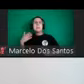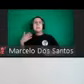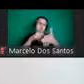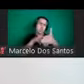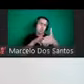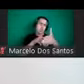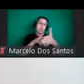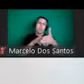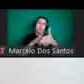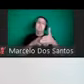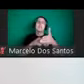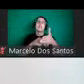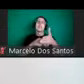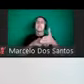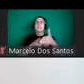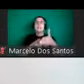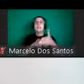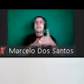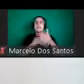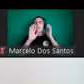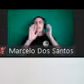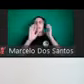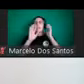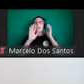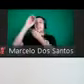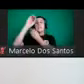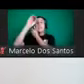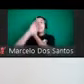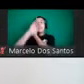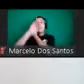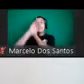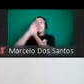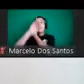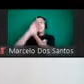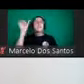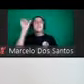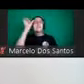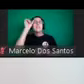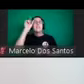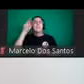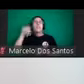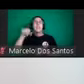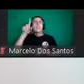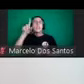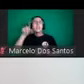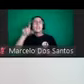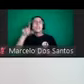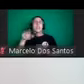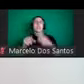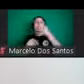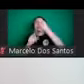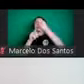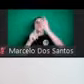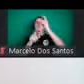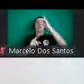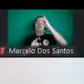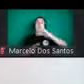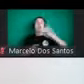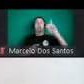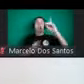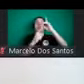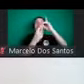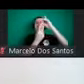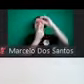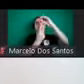decimos entonces que es un concepto complejo? Porque se conforma de dos componentes, la persona con sus